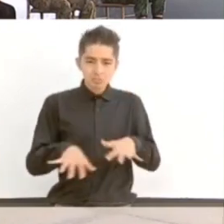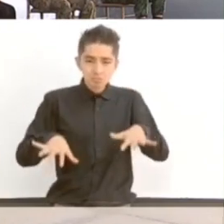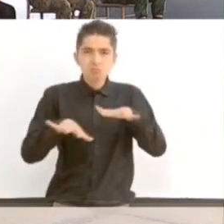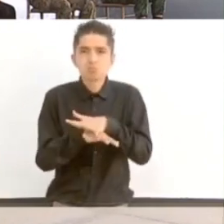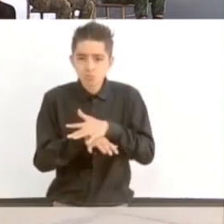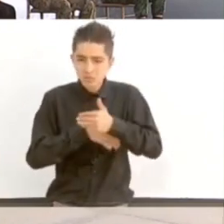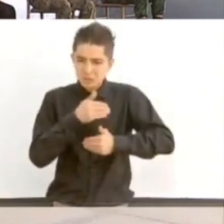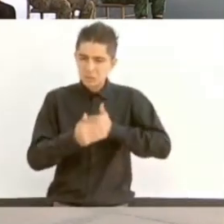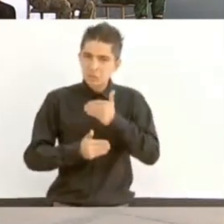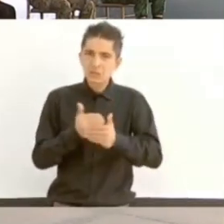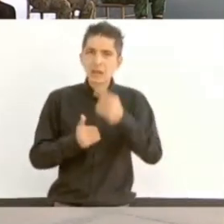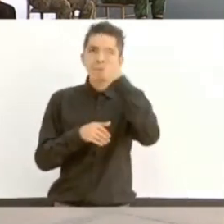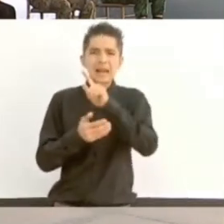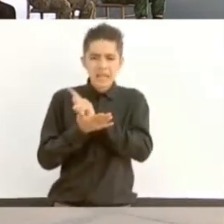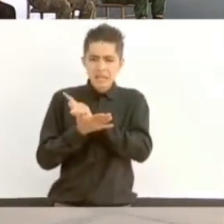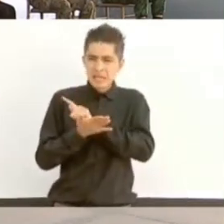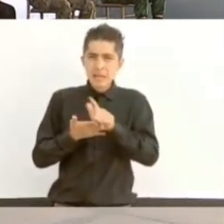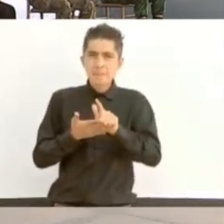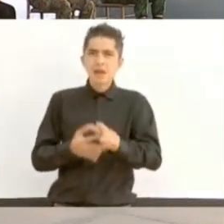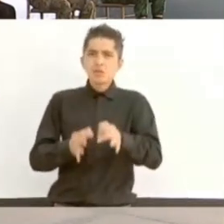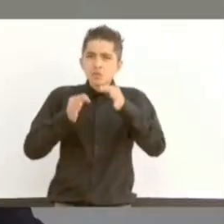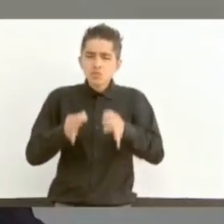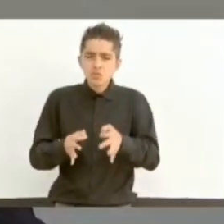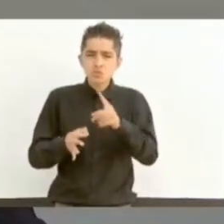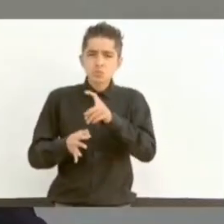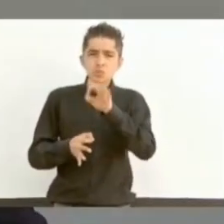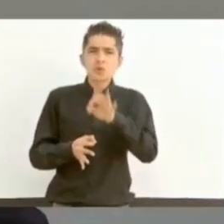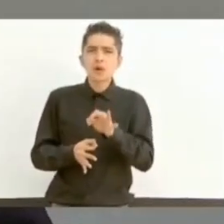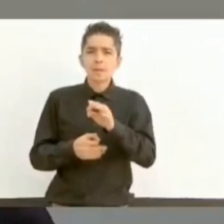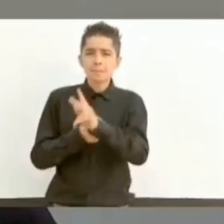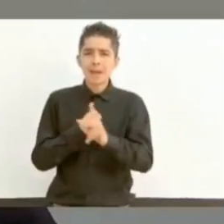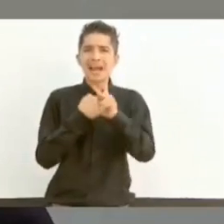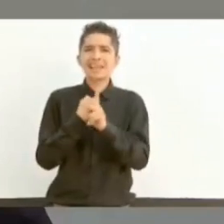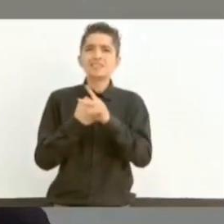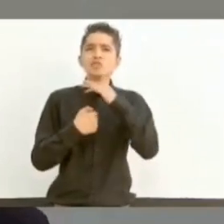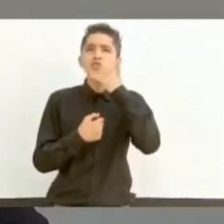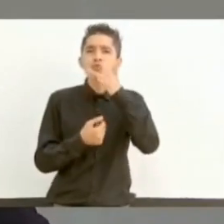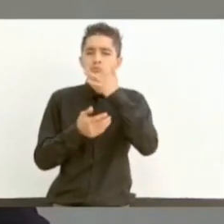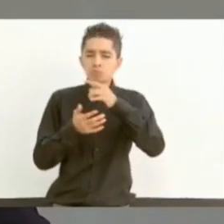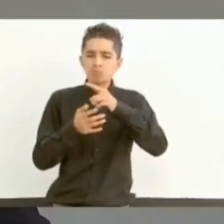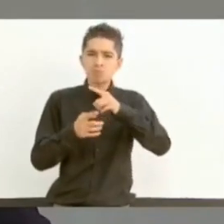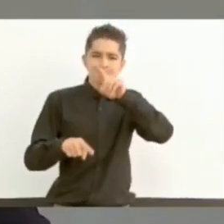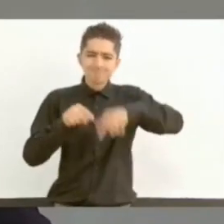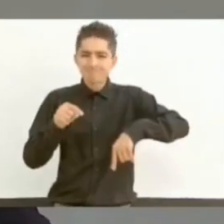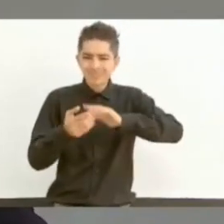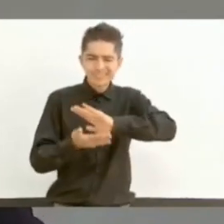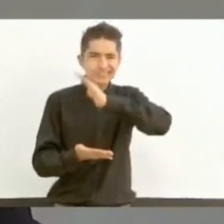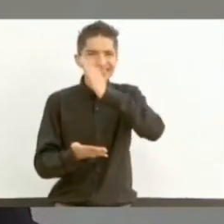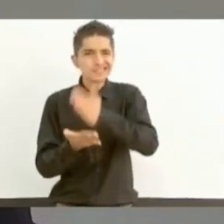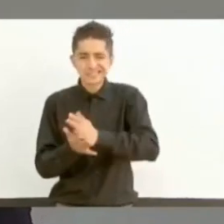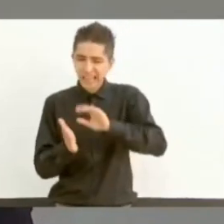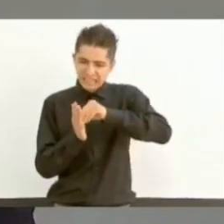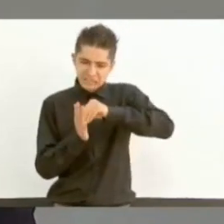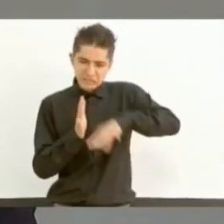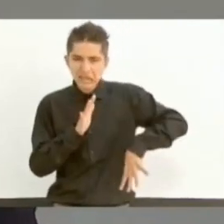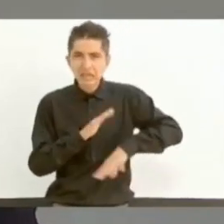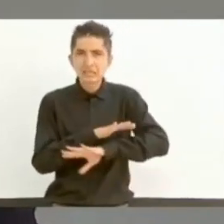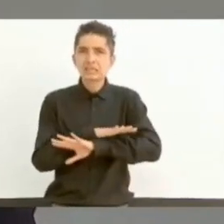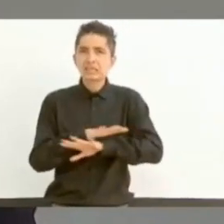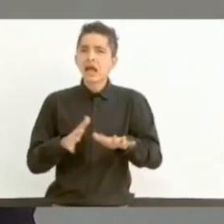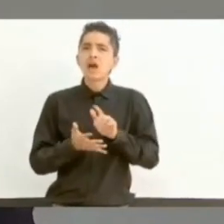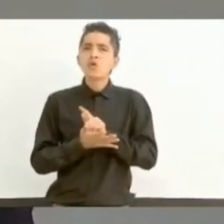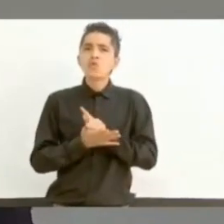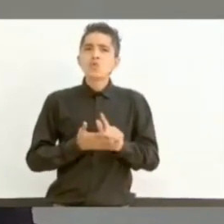para limpiar de corrupción al país, desterrar la corrupción, purificar la vida